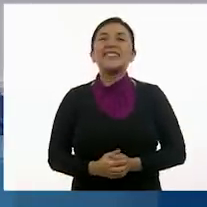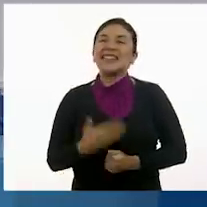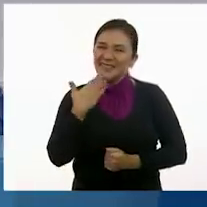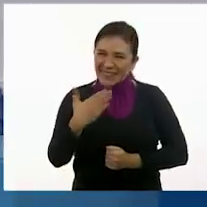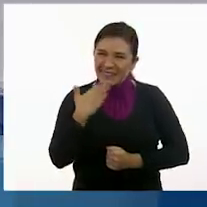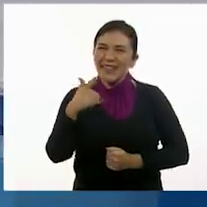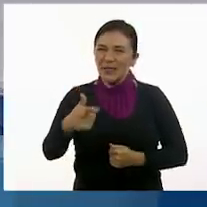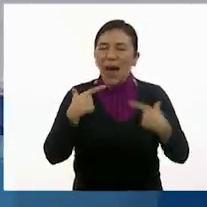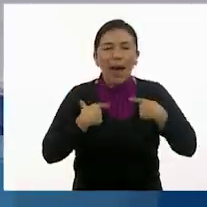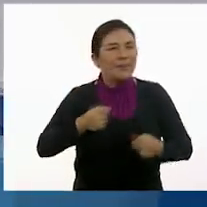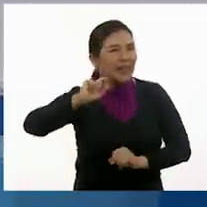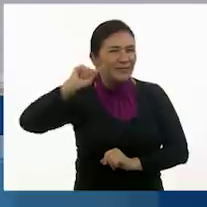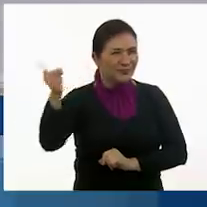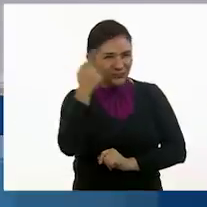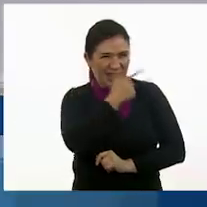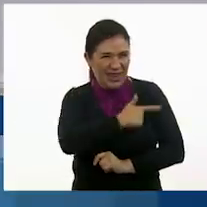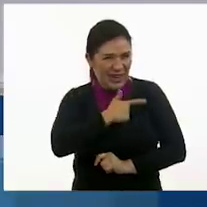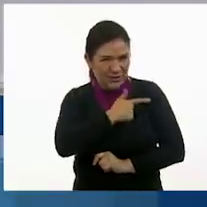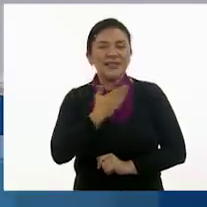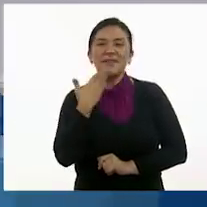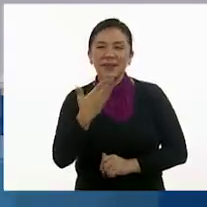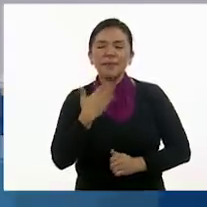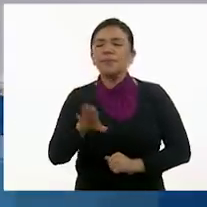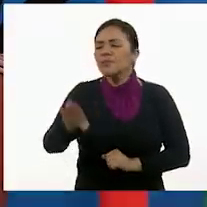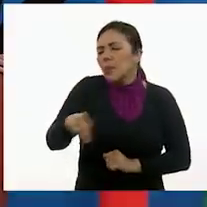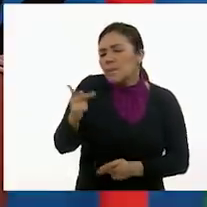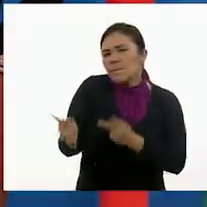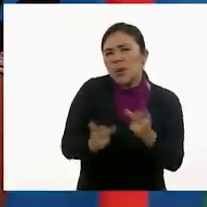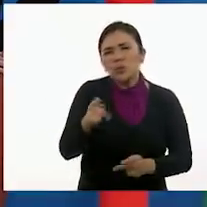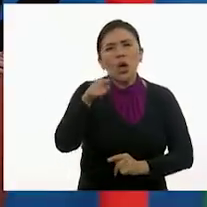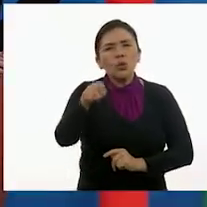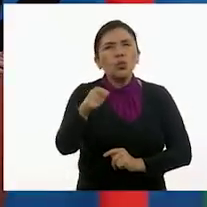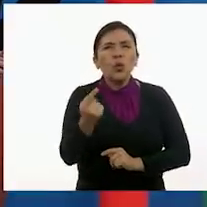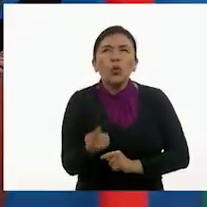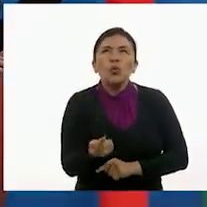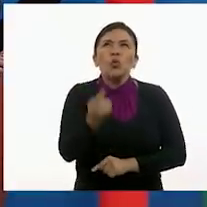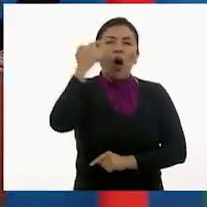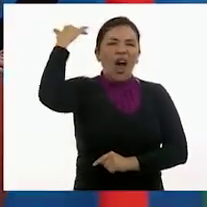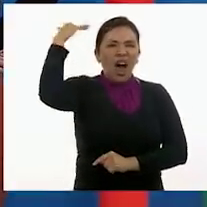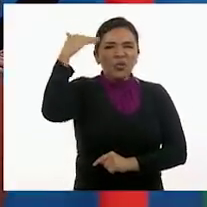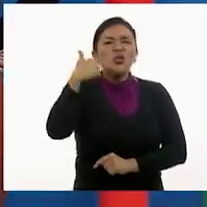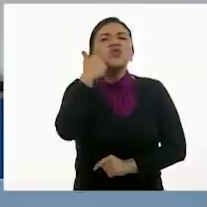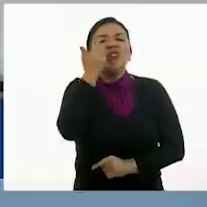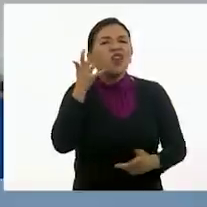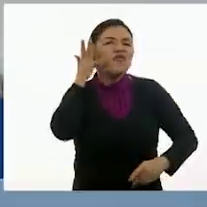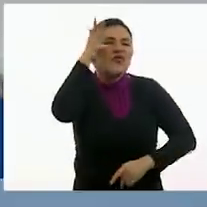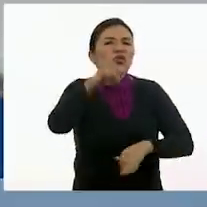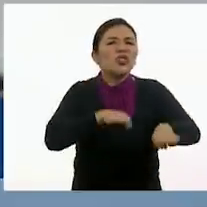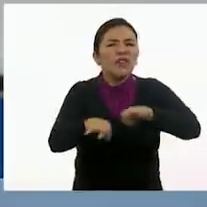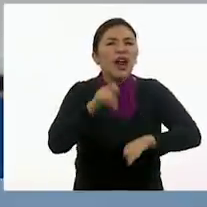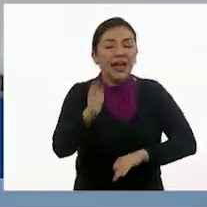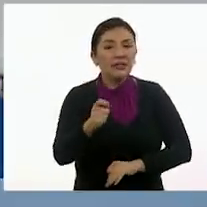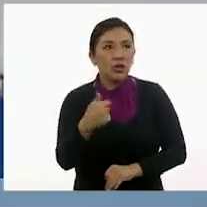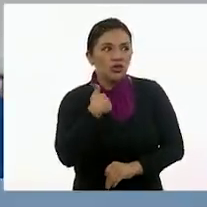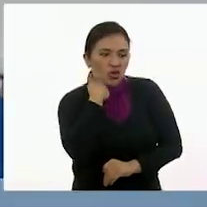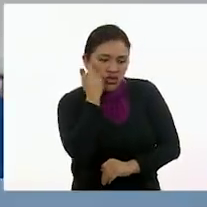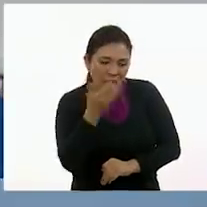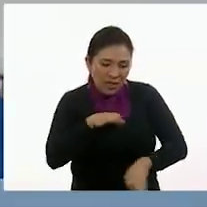tu camisa favorita. Sí. Raúl, ¿qué quieres ser cuando seas adulto? Quiero ser